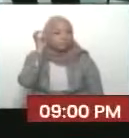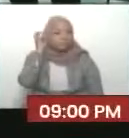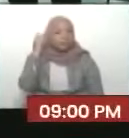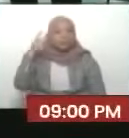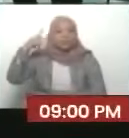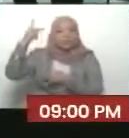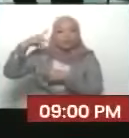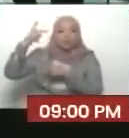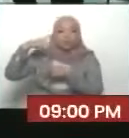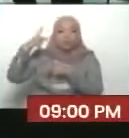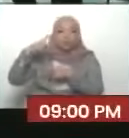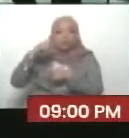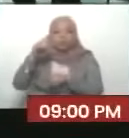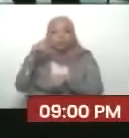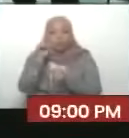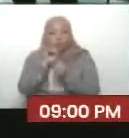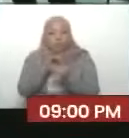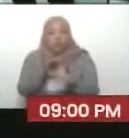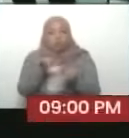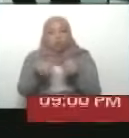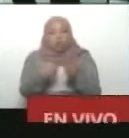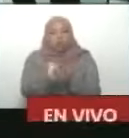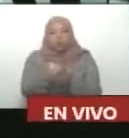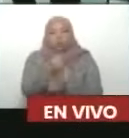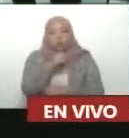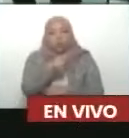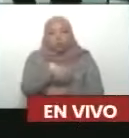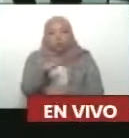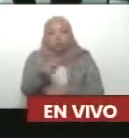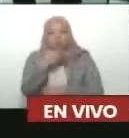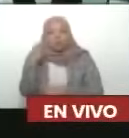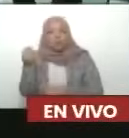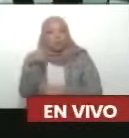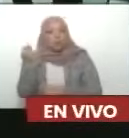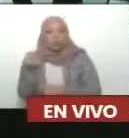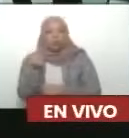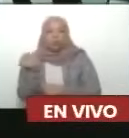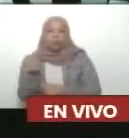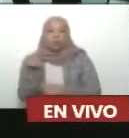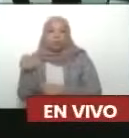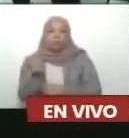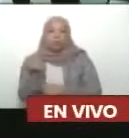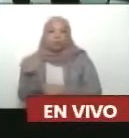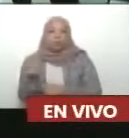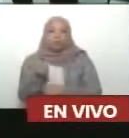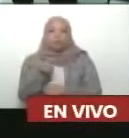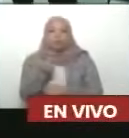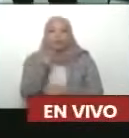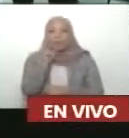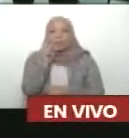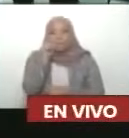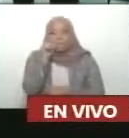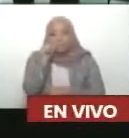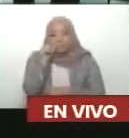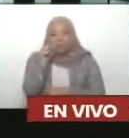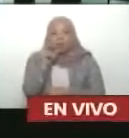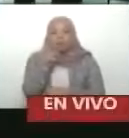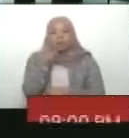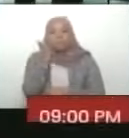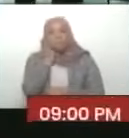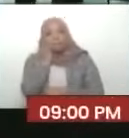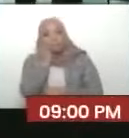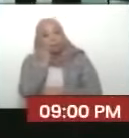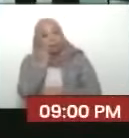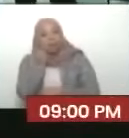tiktokera, influencer, ¿qué le dices tú a la juventud, a tus padres, a tus abuelos, a